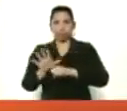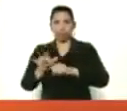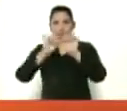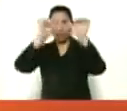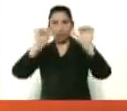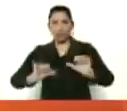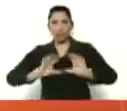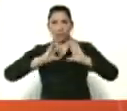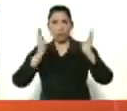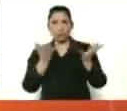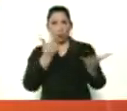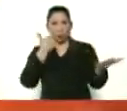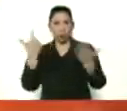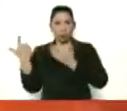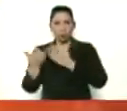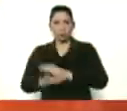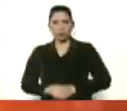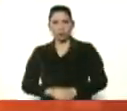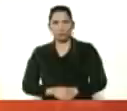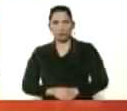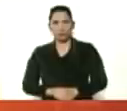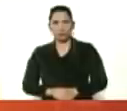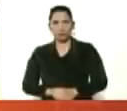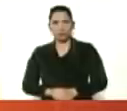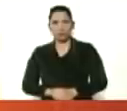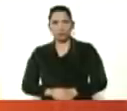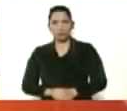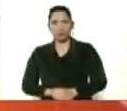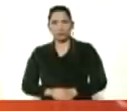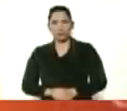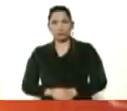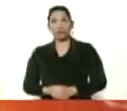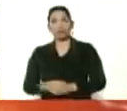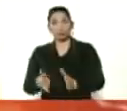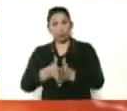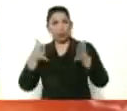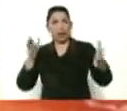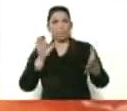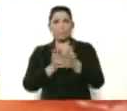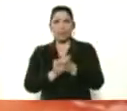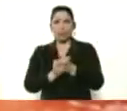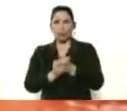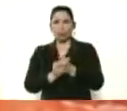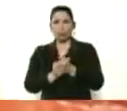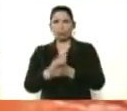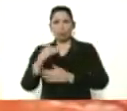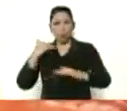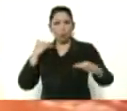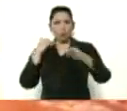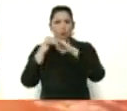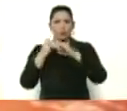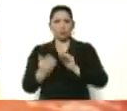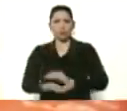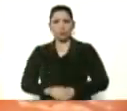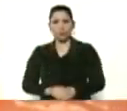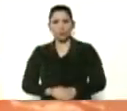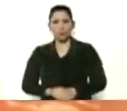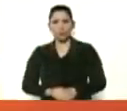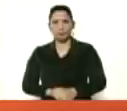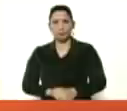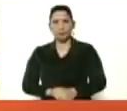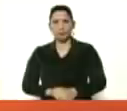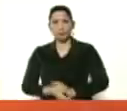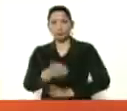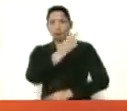sistema mundo, de Ignacio Ramonet. Se lo dedica un gran amigo común, a Tony Martínez, a Tony, el gerente